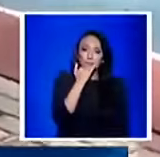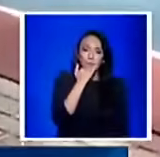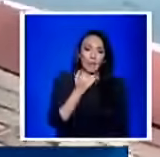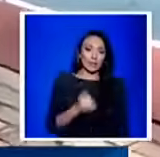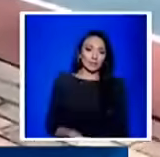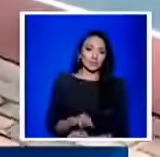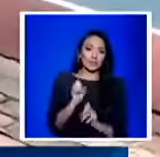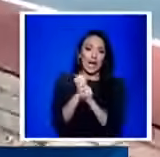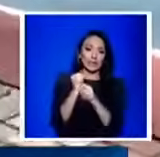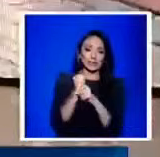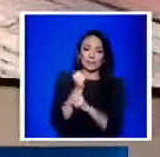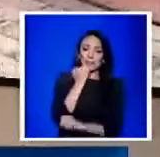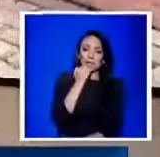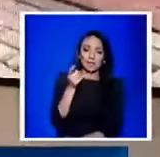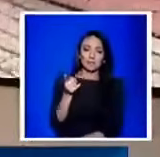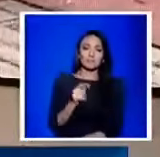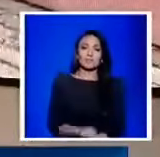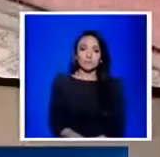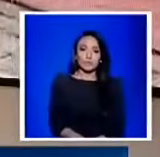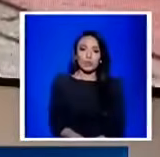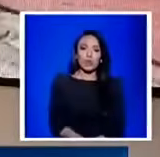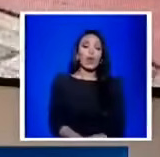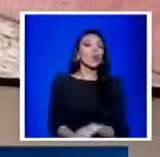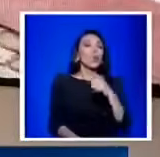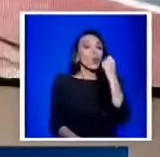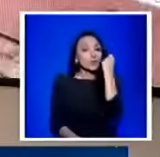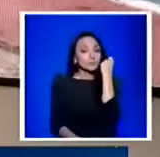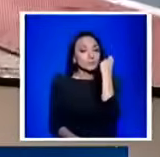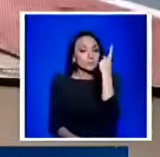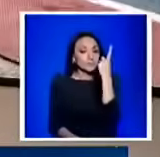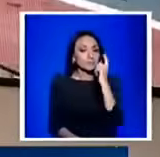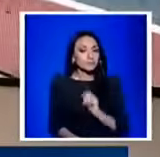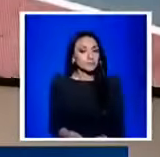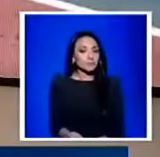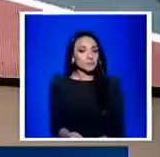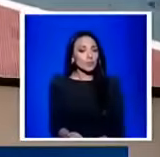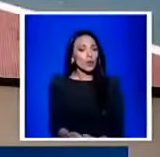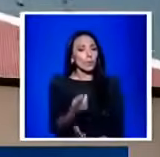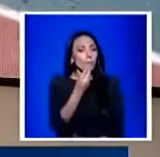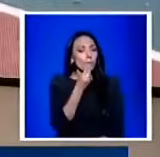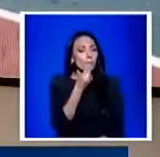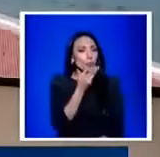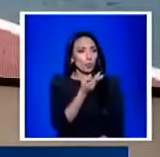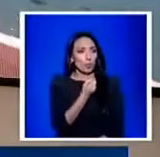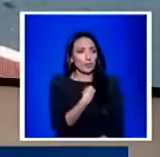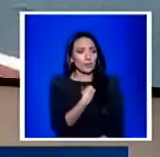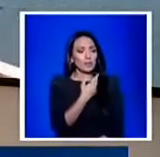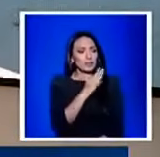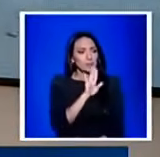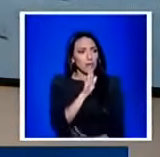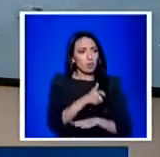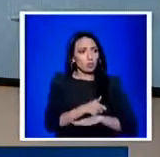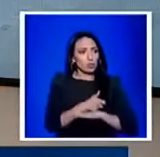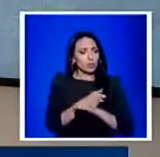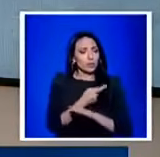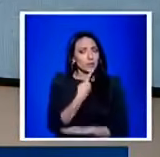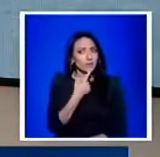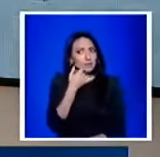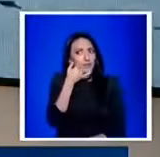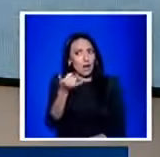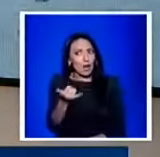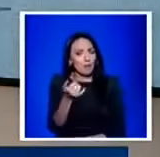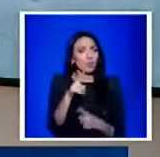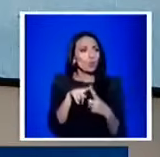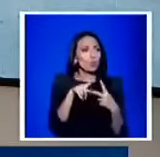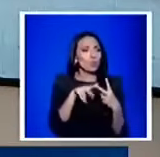desproporcionada que tiene la cancha. Claro, entendemos la situación. Cuéntenme, ustedes han ya conversado con las autoridades, ¿hay